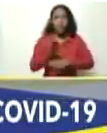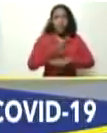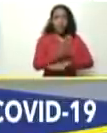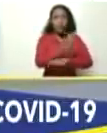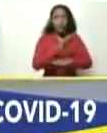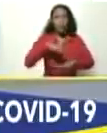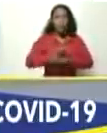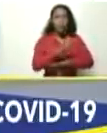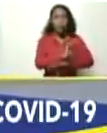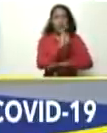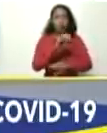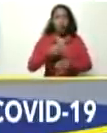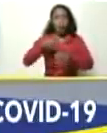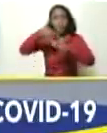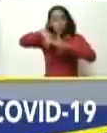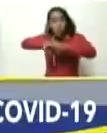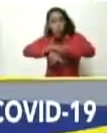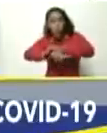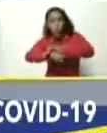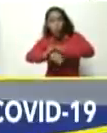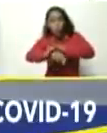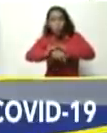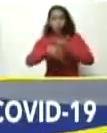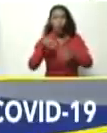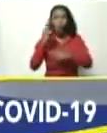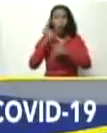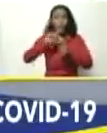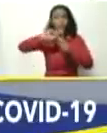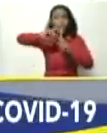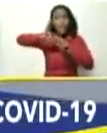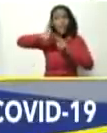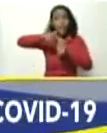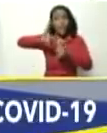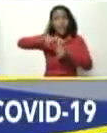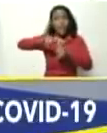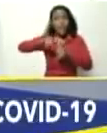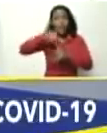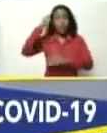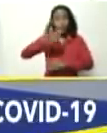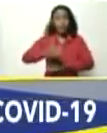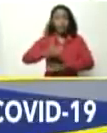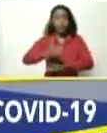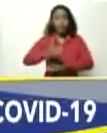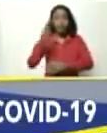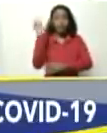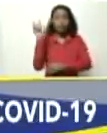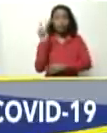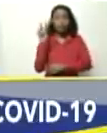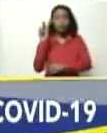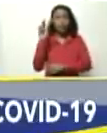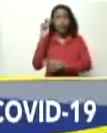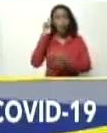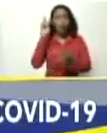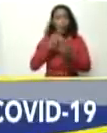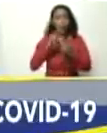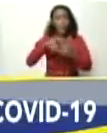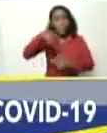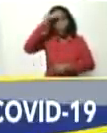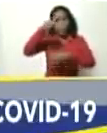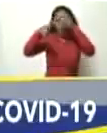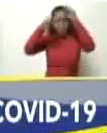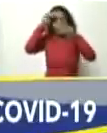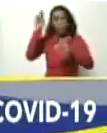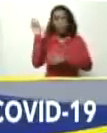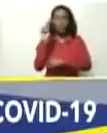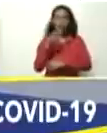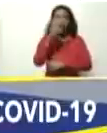submarinos, paso a paso con ingeniería militar venezolana, con conocimiento venezolano. Y así debemos hacer